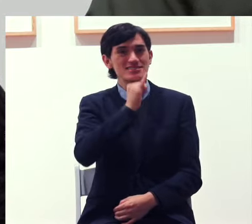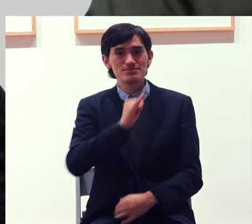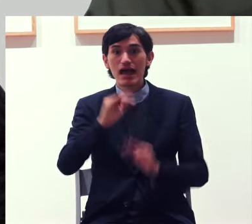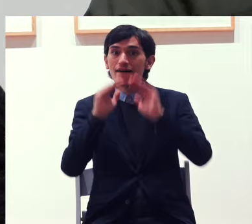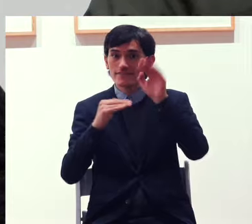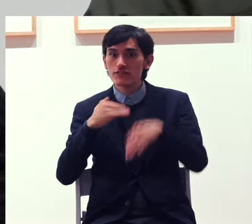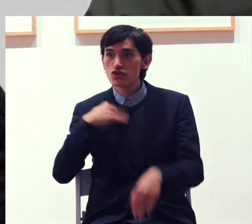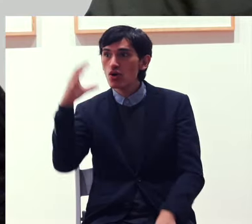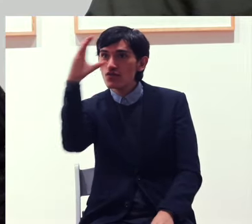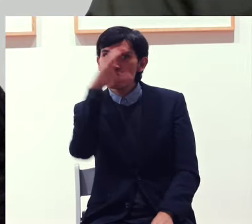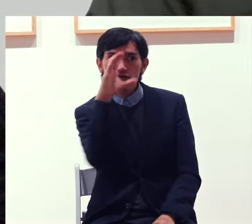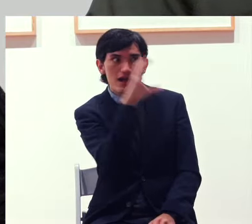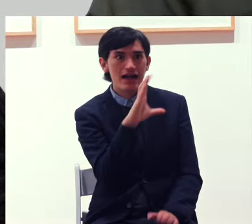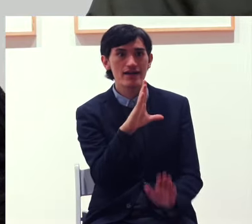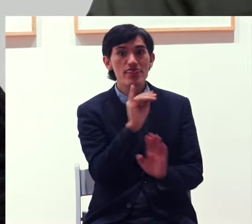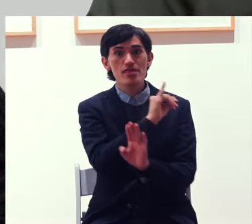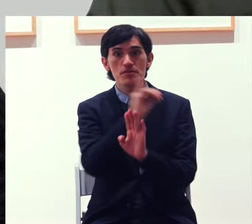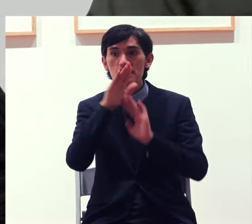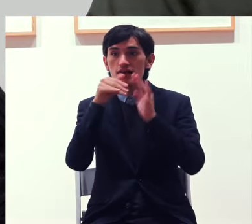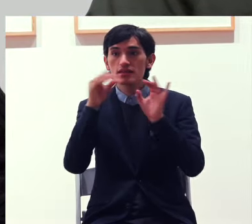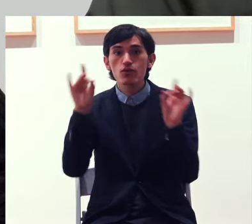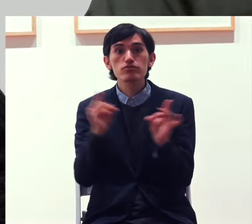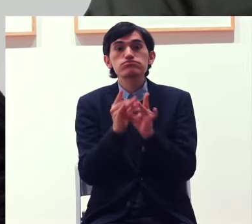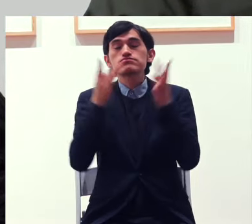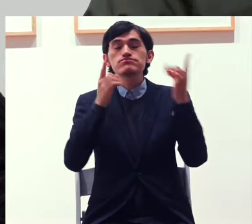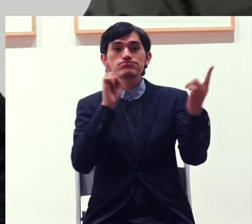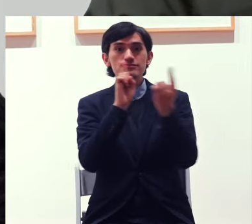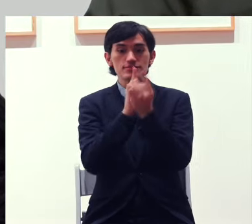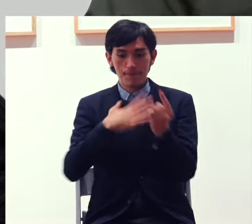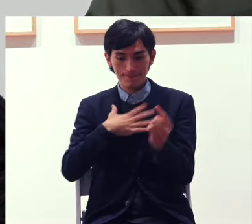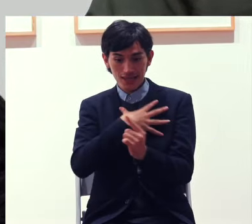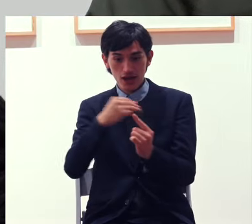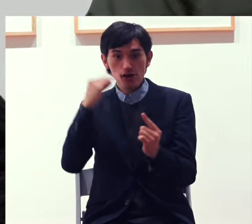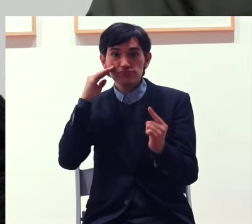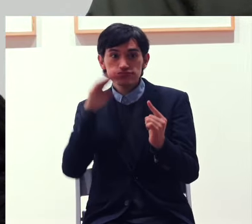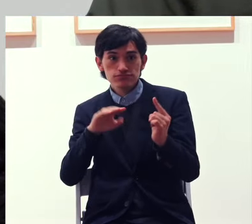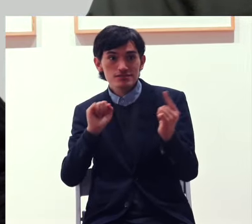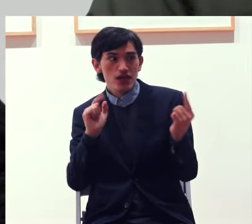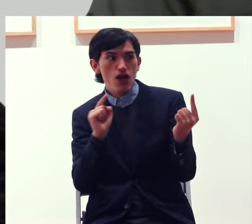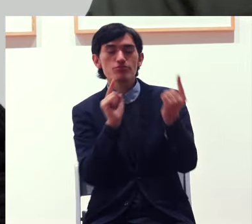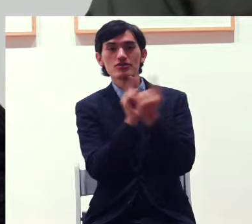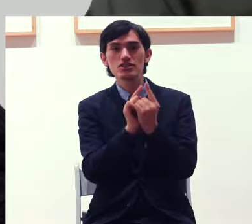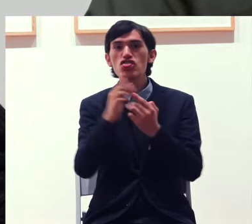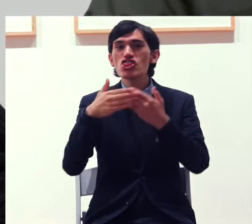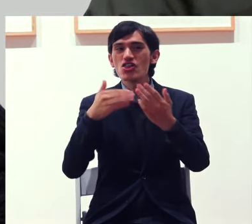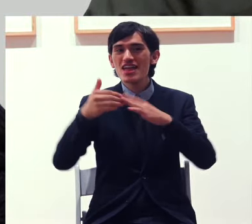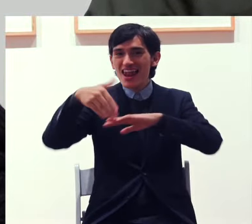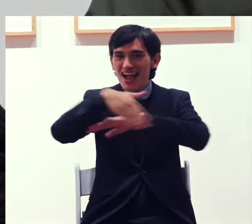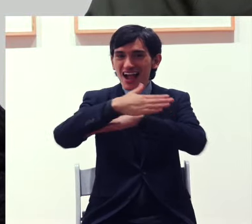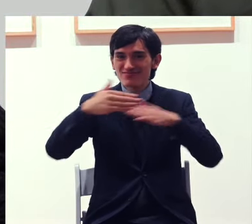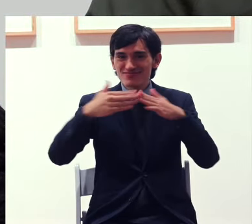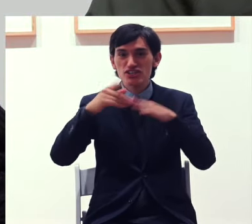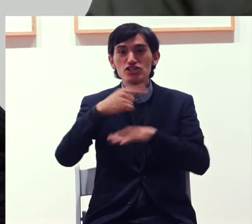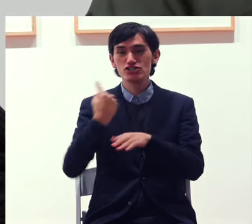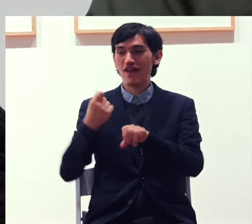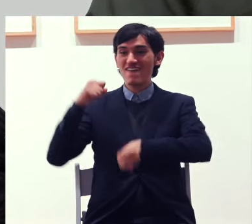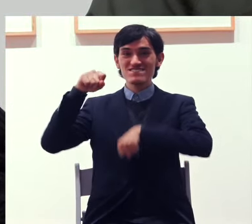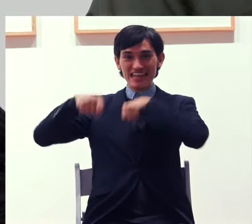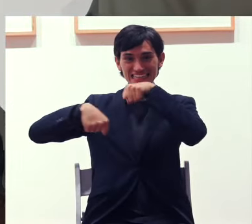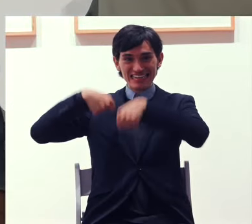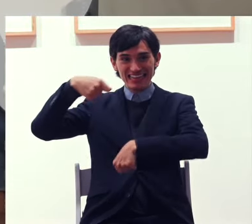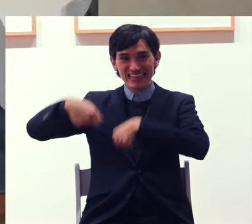muchas veces, otra el destino se encarga de esa forma, ha podido conocer a mi hijo pequeño en una esquina cuando íbamos en bicicleta